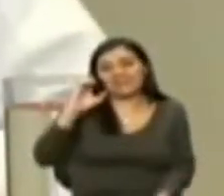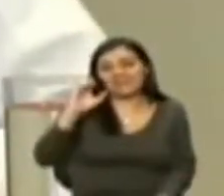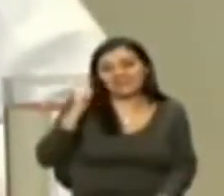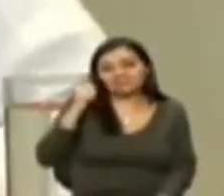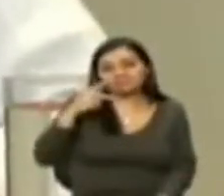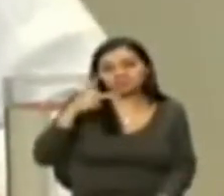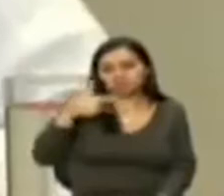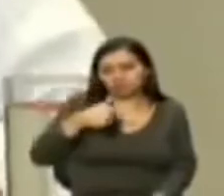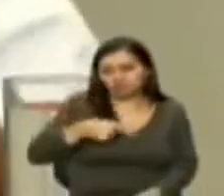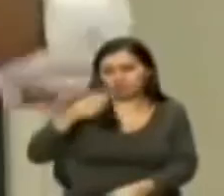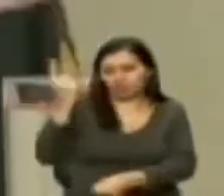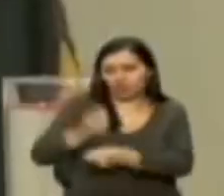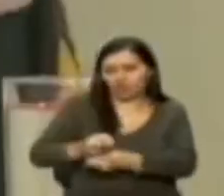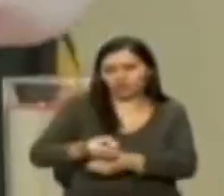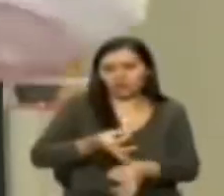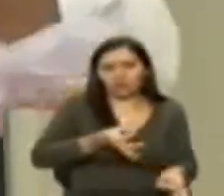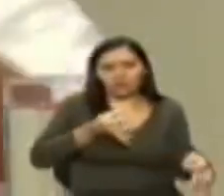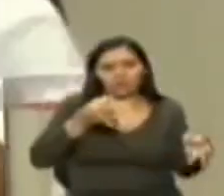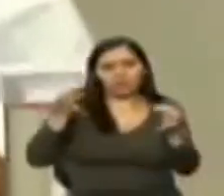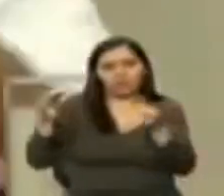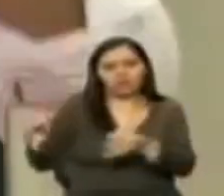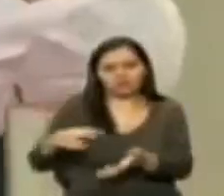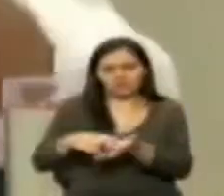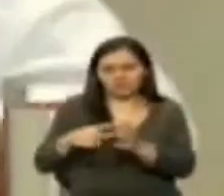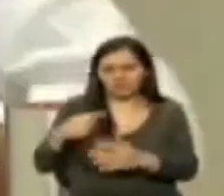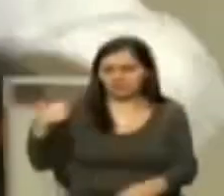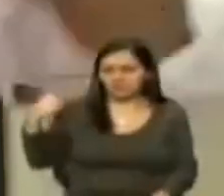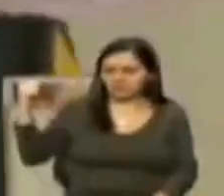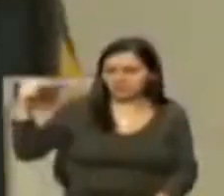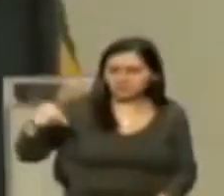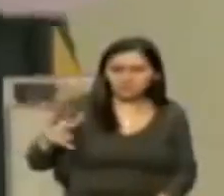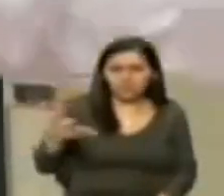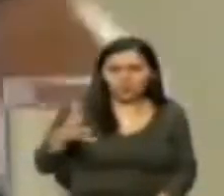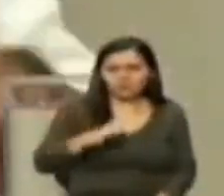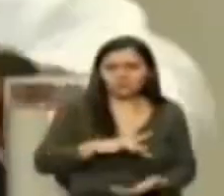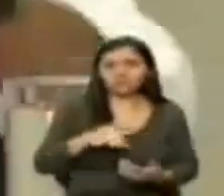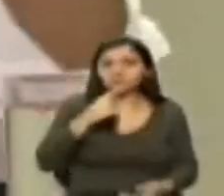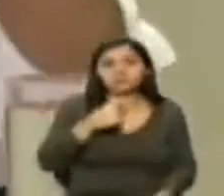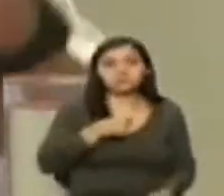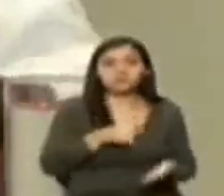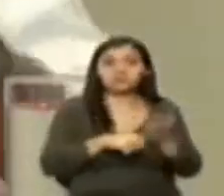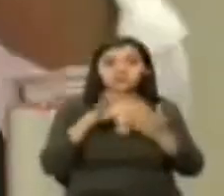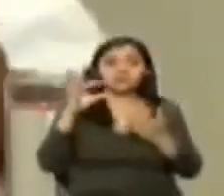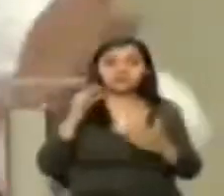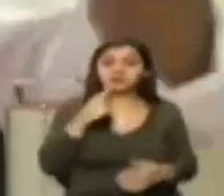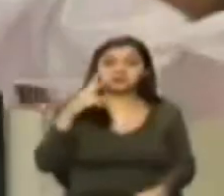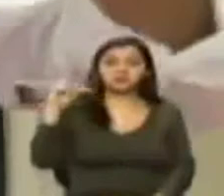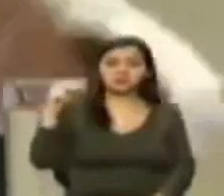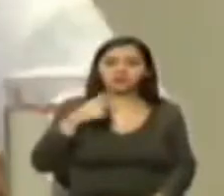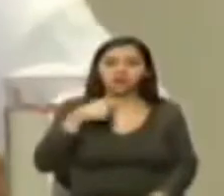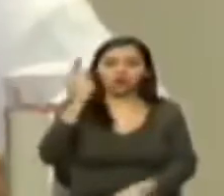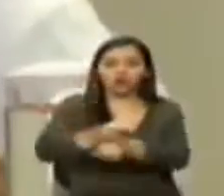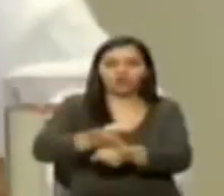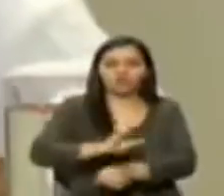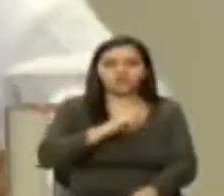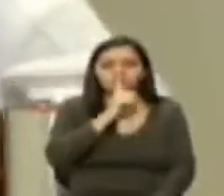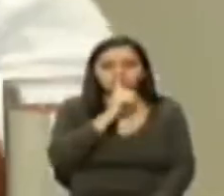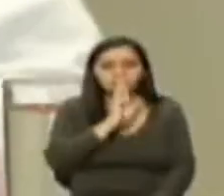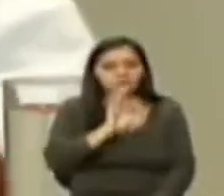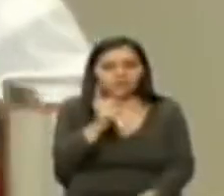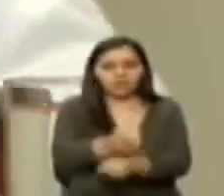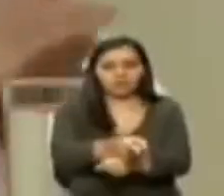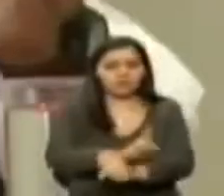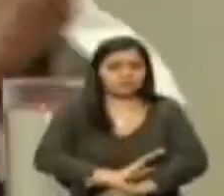una orden del presidente y esa orden que se queda en mandos medios. No es que me dijo que no el ministro de Finanzas y se acabó, es orden del presidente, ¿no?